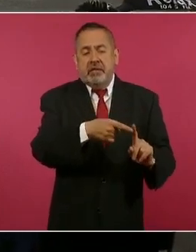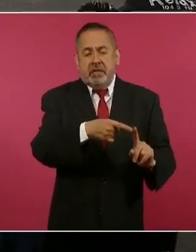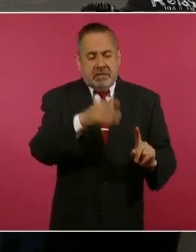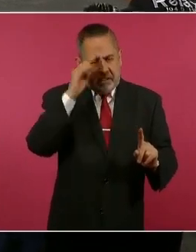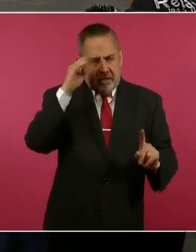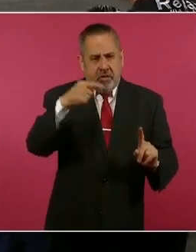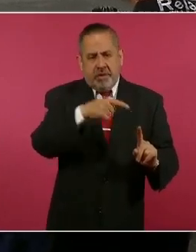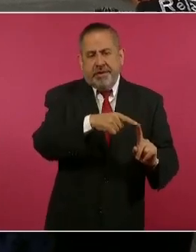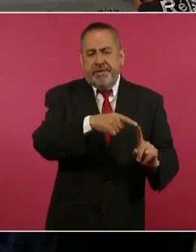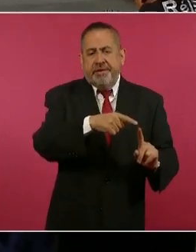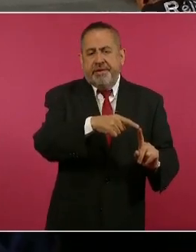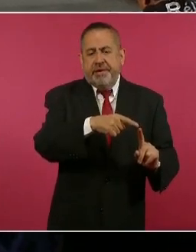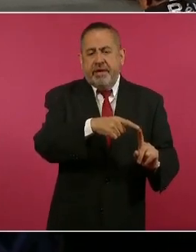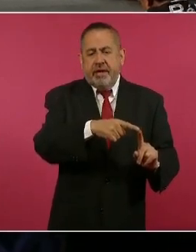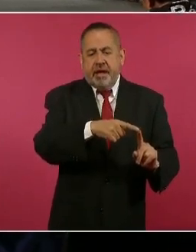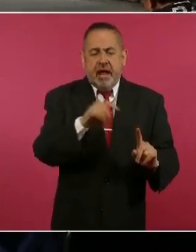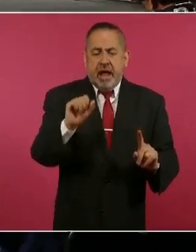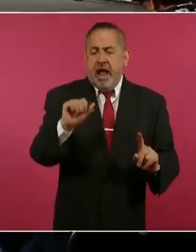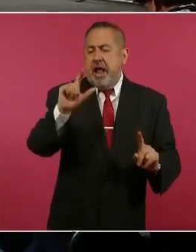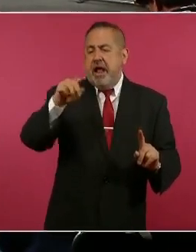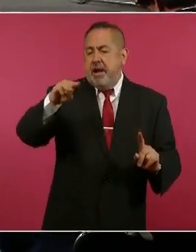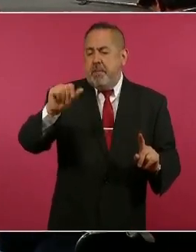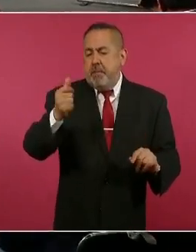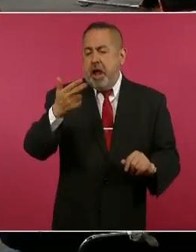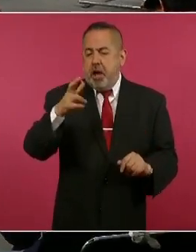señor Almagro,